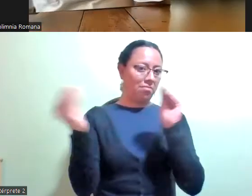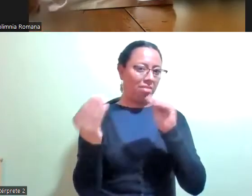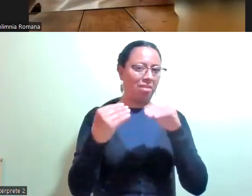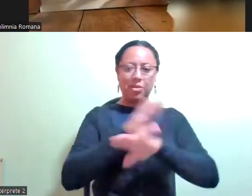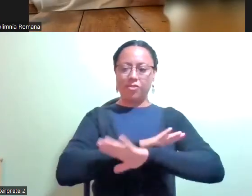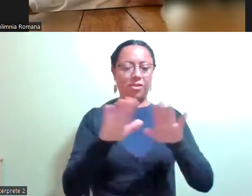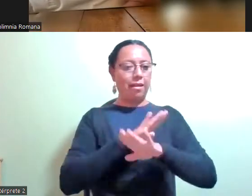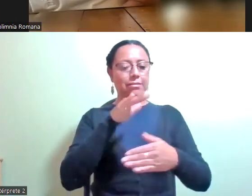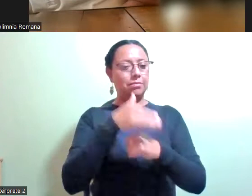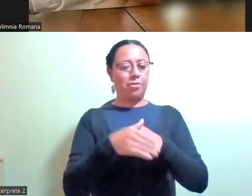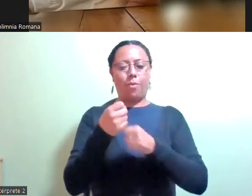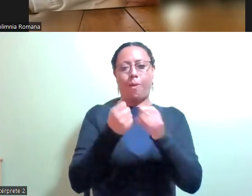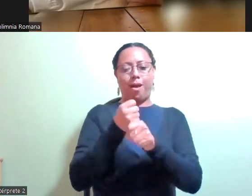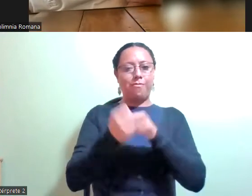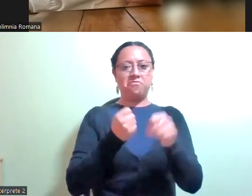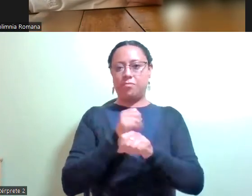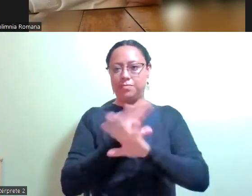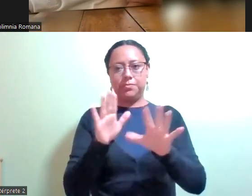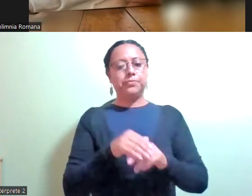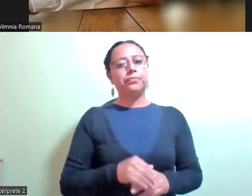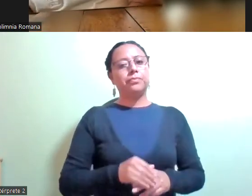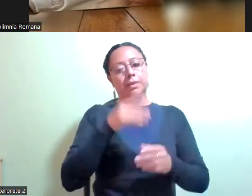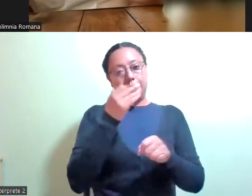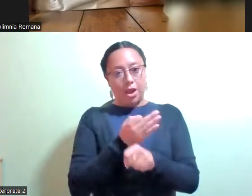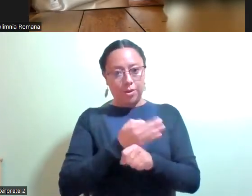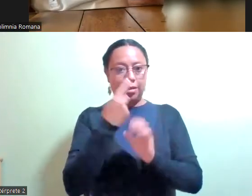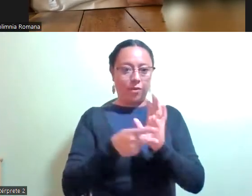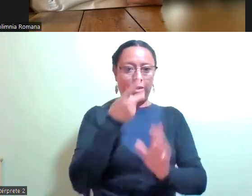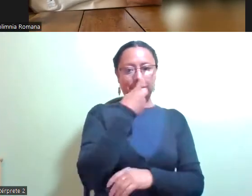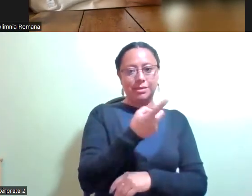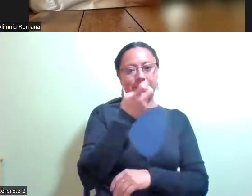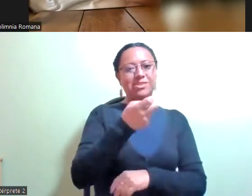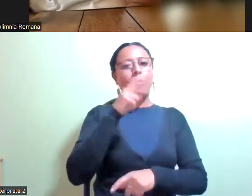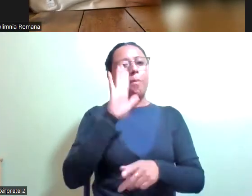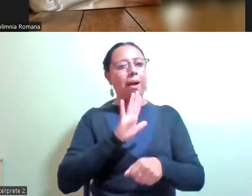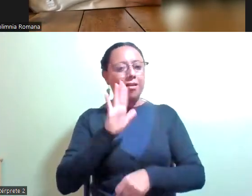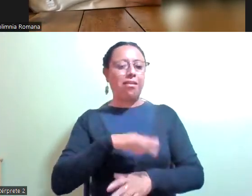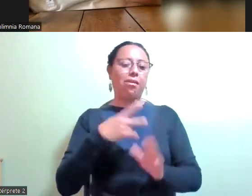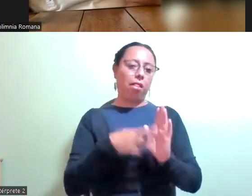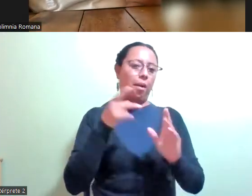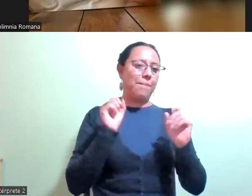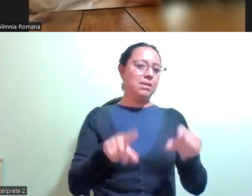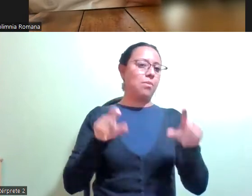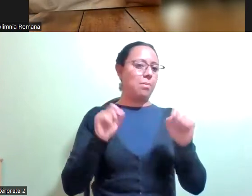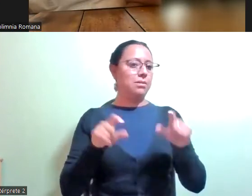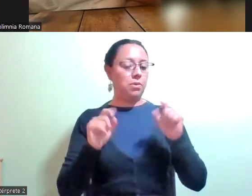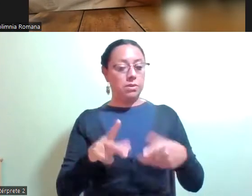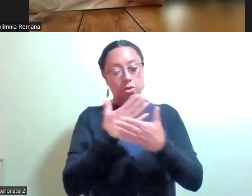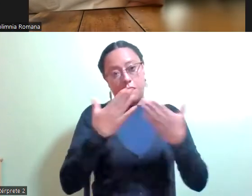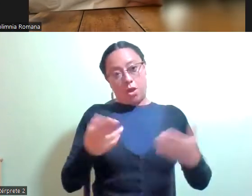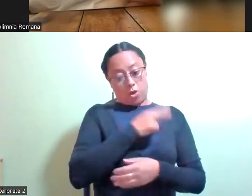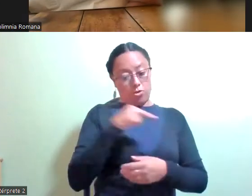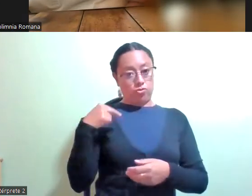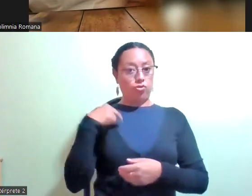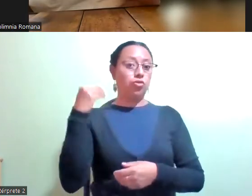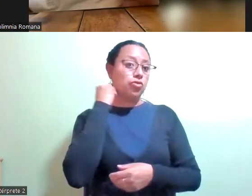que sería repetitivo de alguna manera, y algo de lo que hemos estado luchando mucho los abogados en la ciudad es la profusión